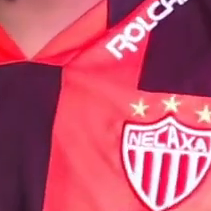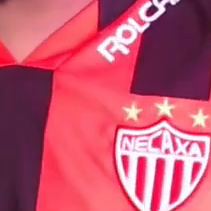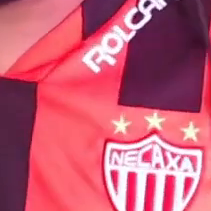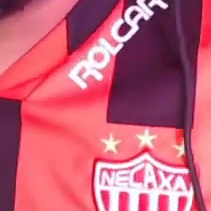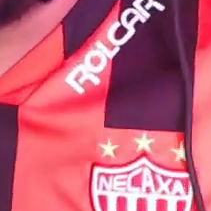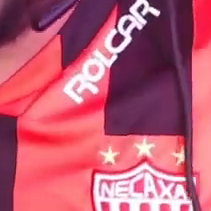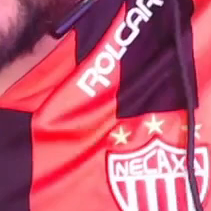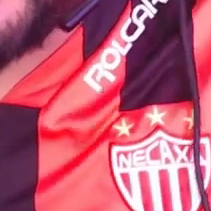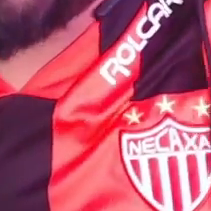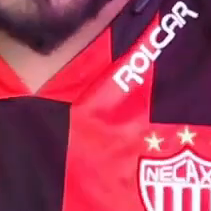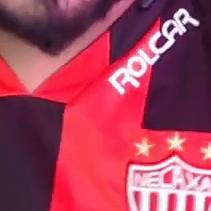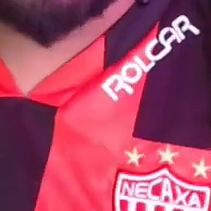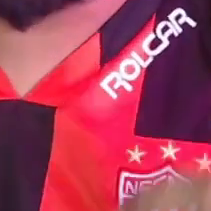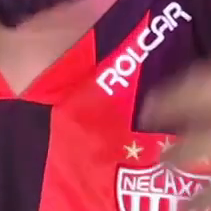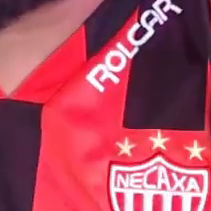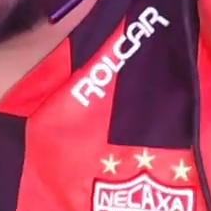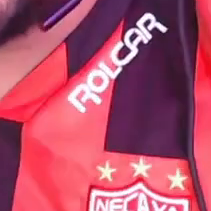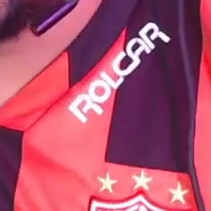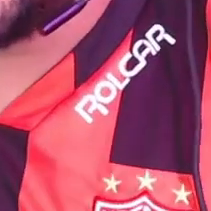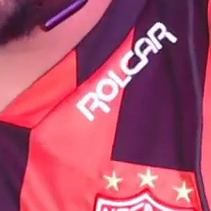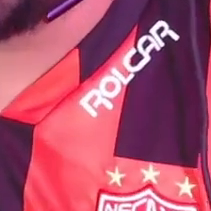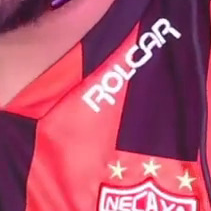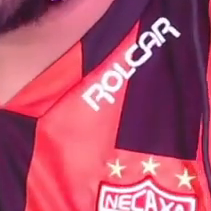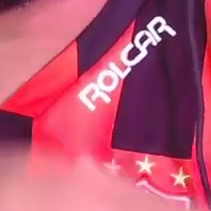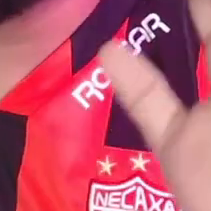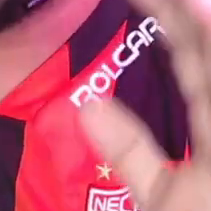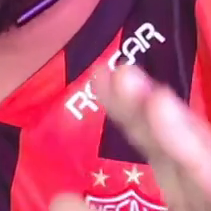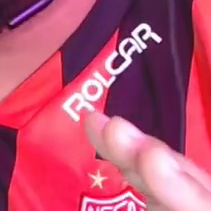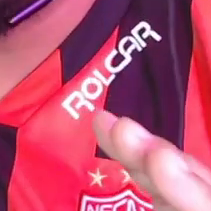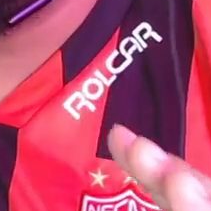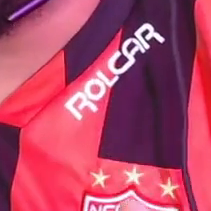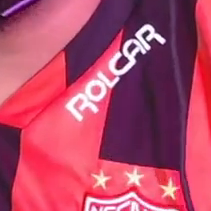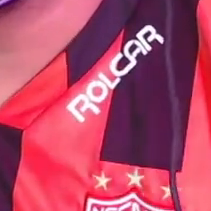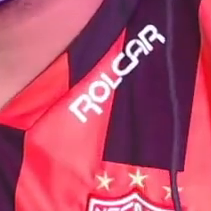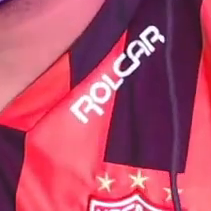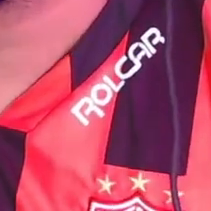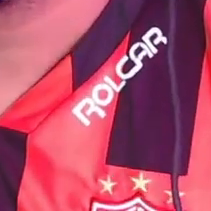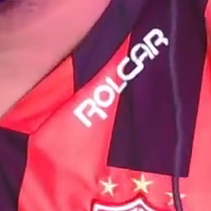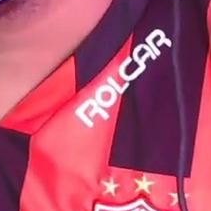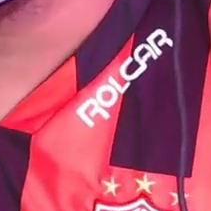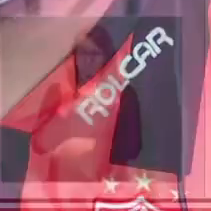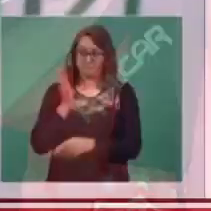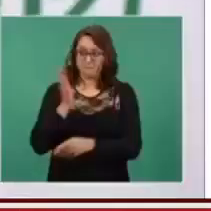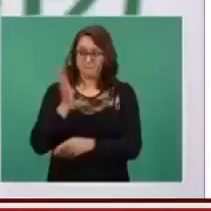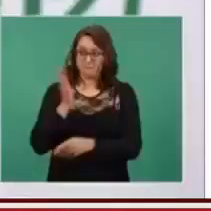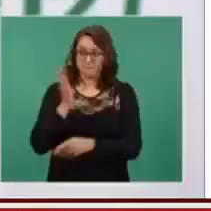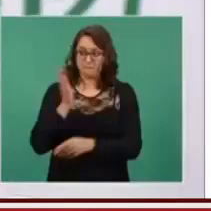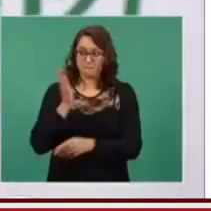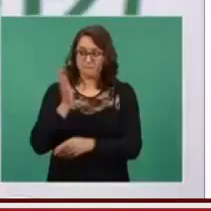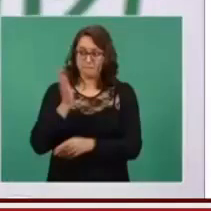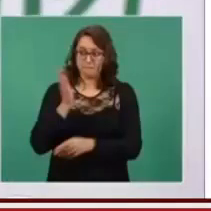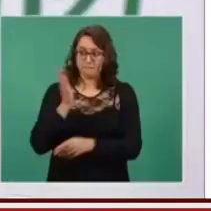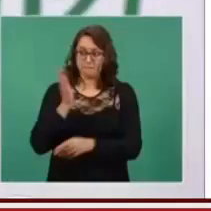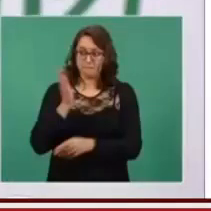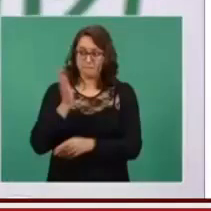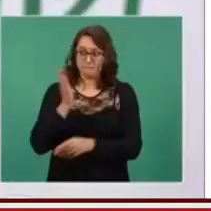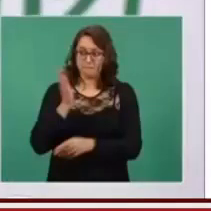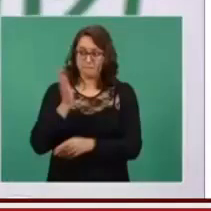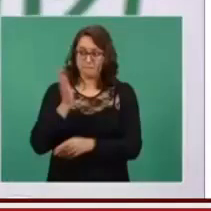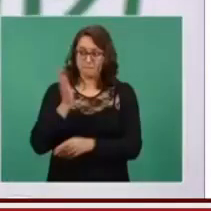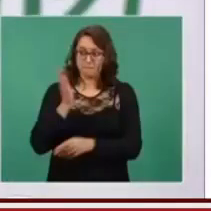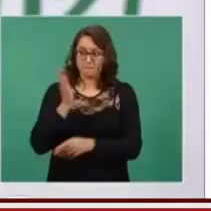alta economía una reactivación económica y sobre todo también en miras